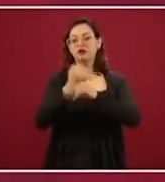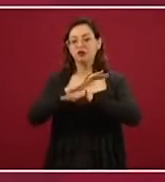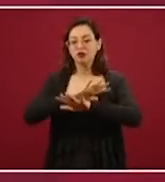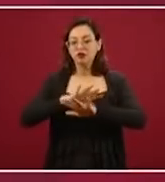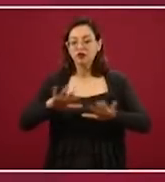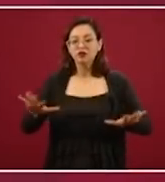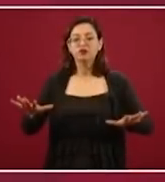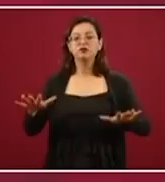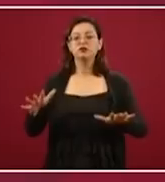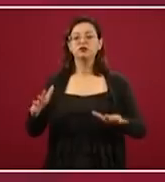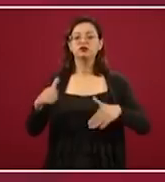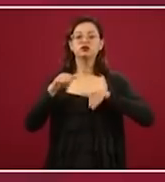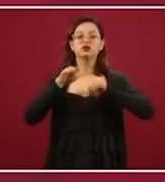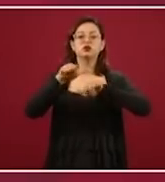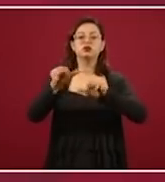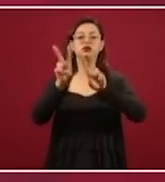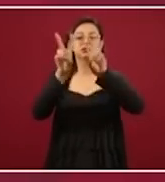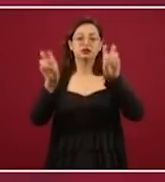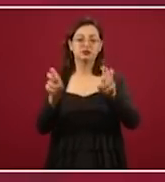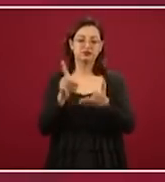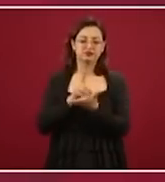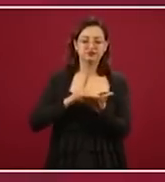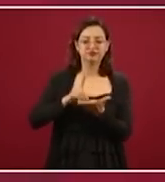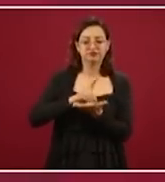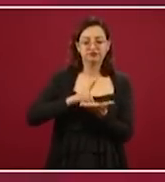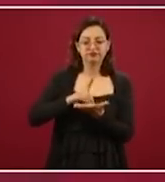que causan las drogas.